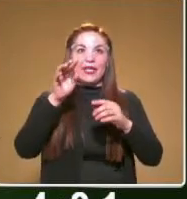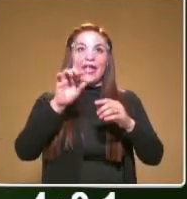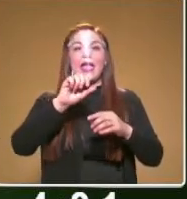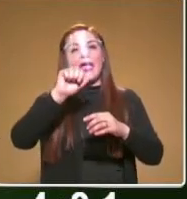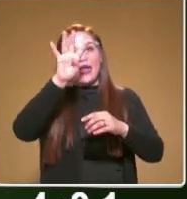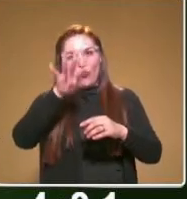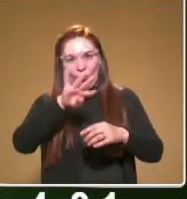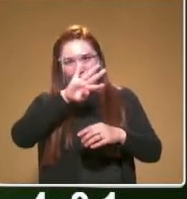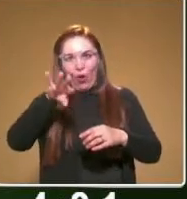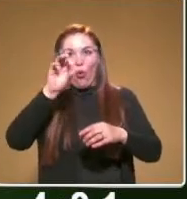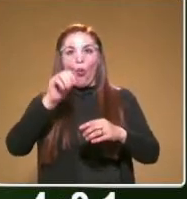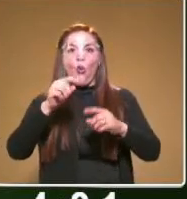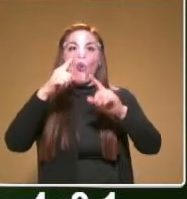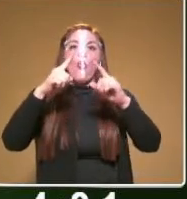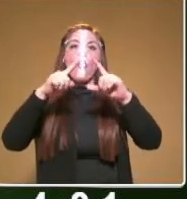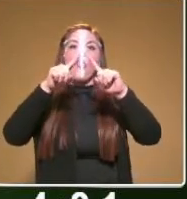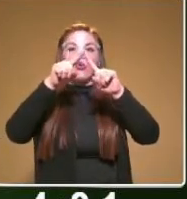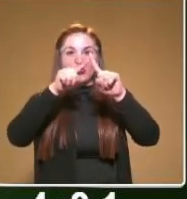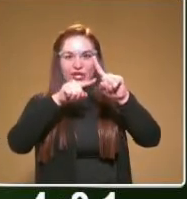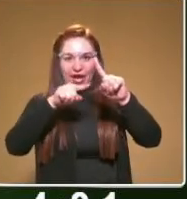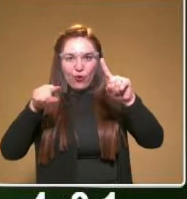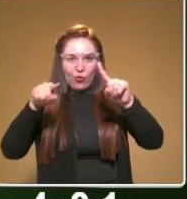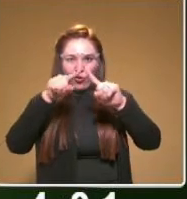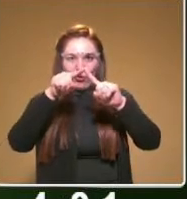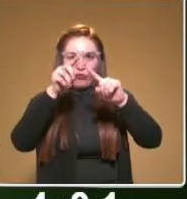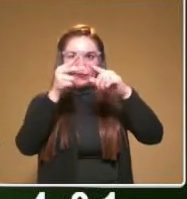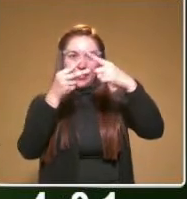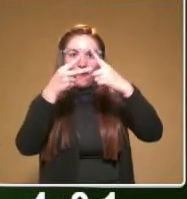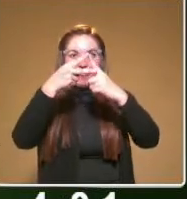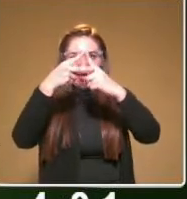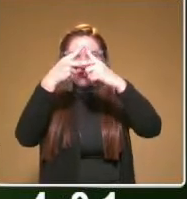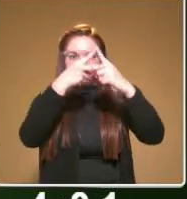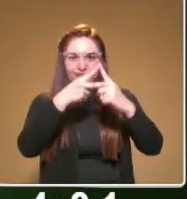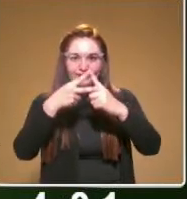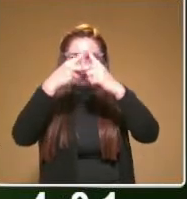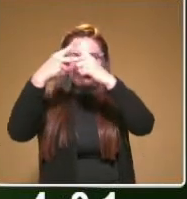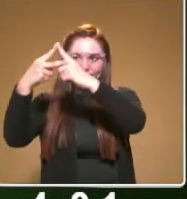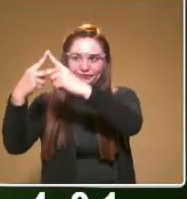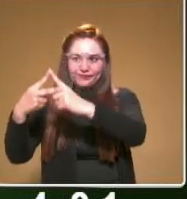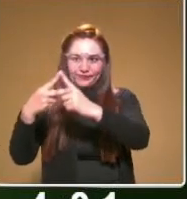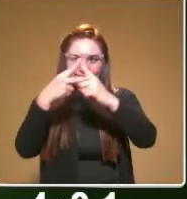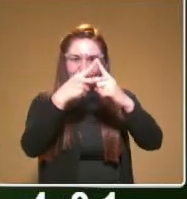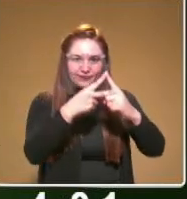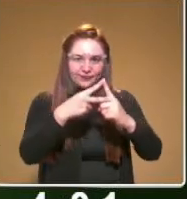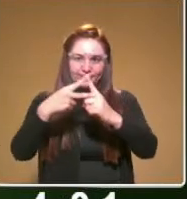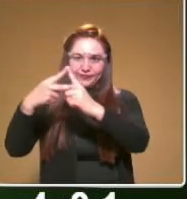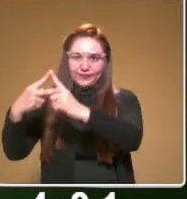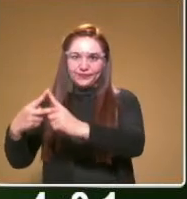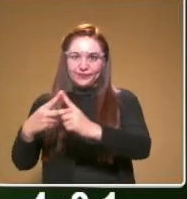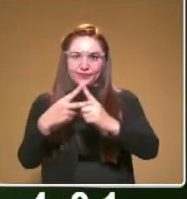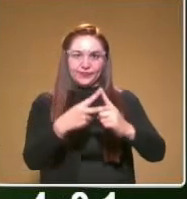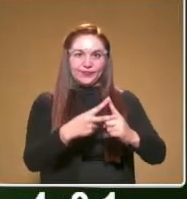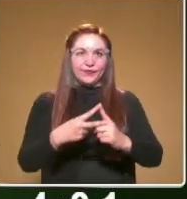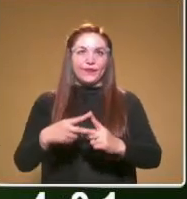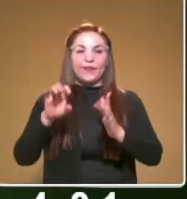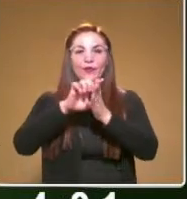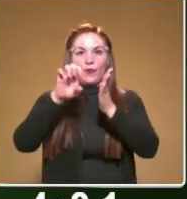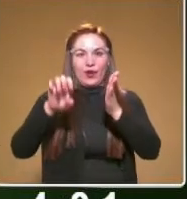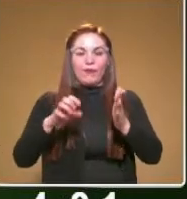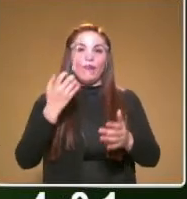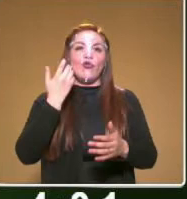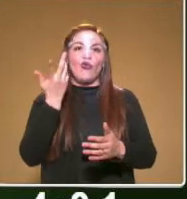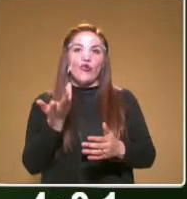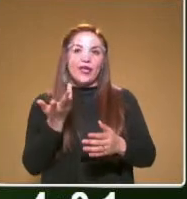triangular, que de hecho, maestra, si usted observa, en este caso, si yo quisiera hacer alguna figurita, por ejemplo, voy a tomar aquí